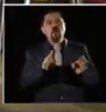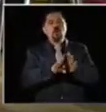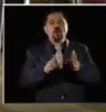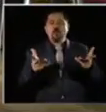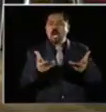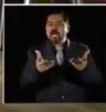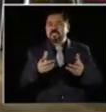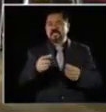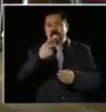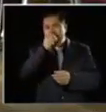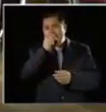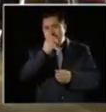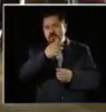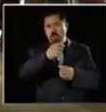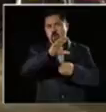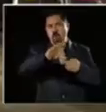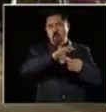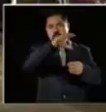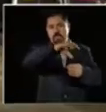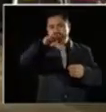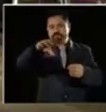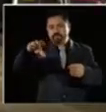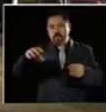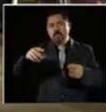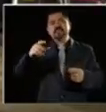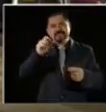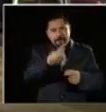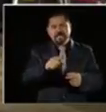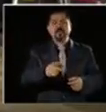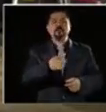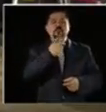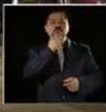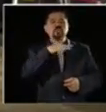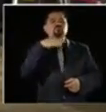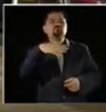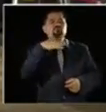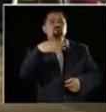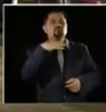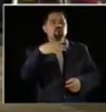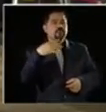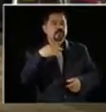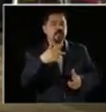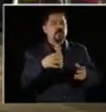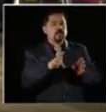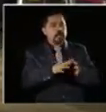de Hermosillo y cómo vamos a sanear la policía corrupta que nos entrega hoy el gobierno del